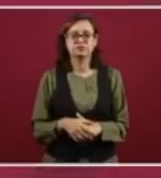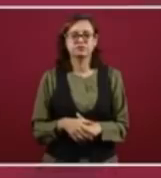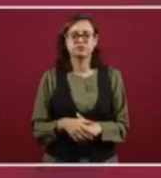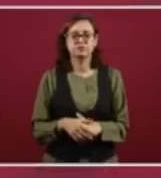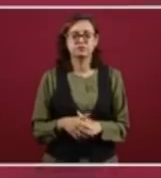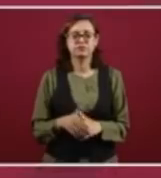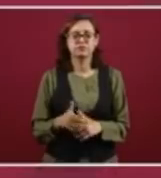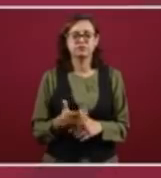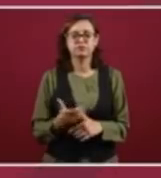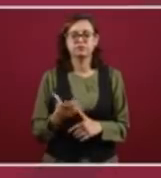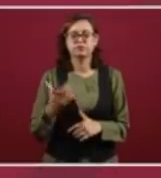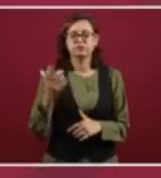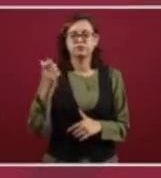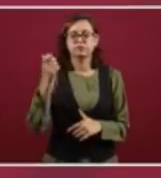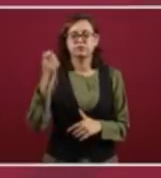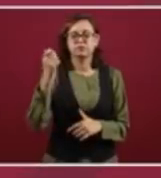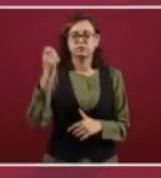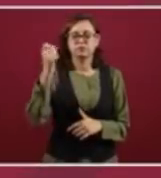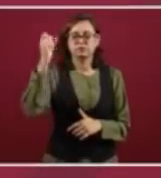Sinaloa, Sonora.